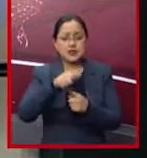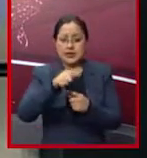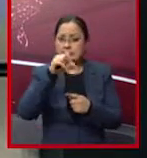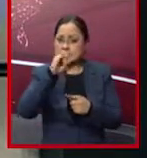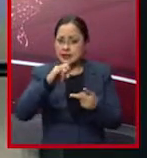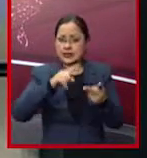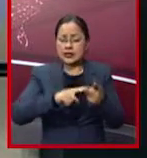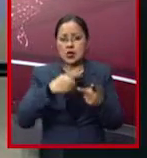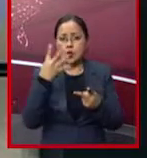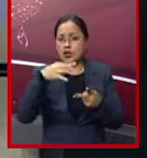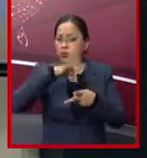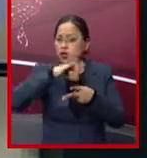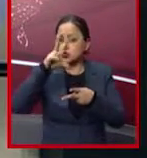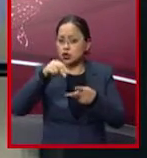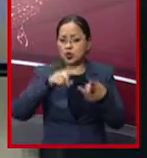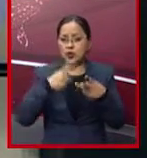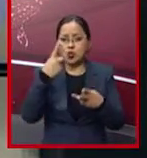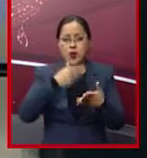una abstención.